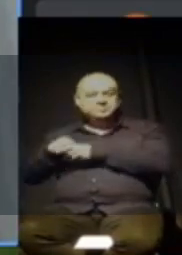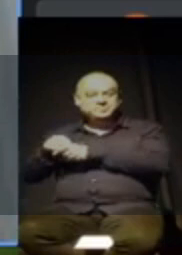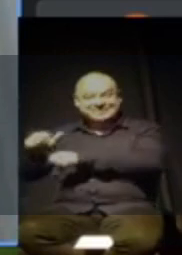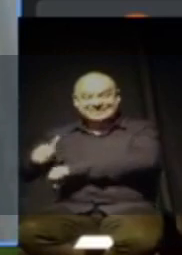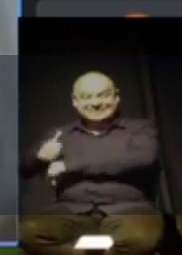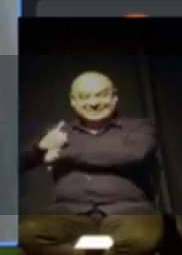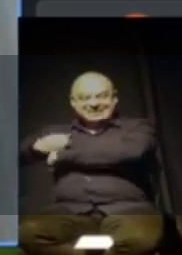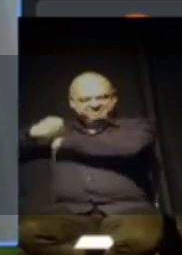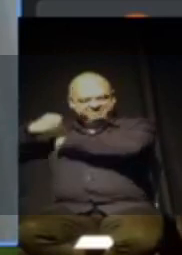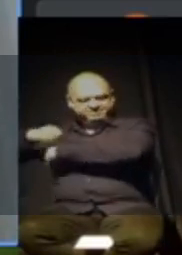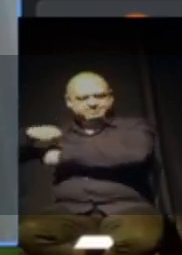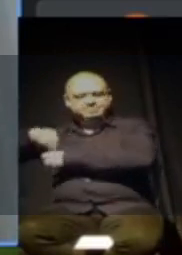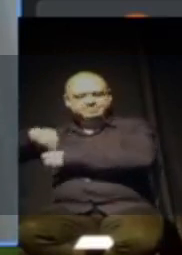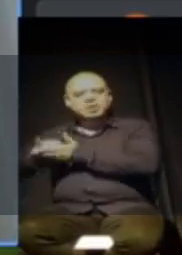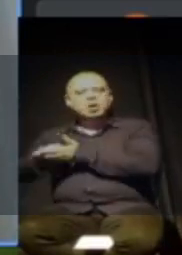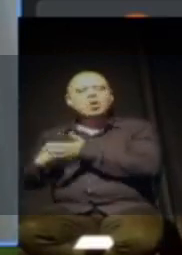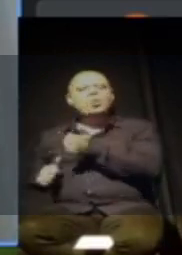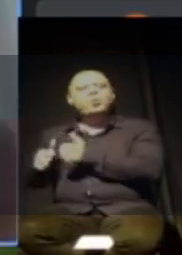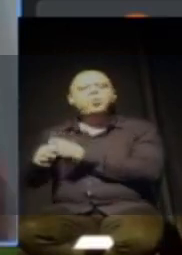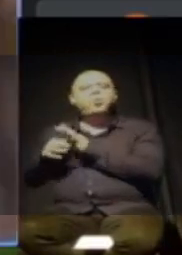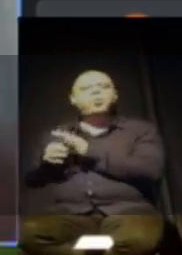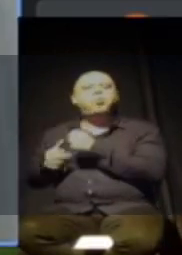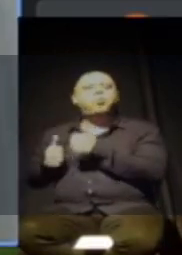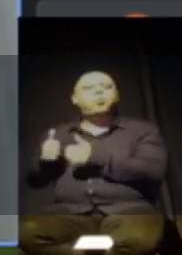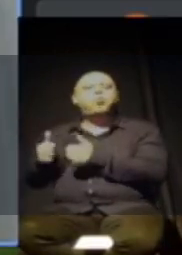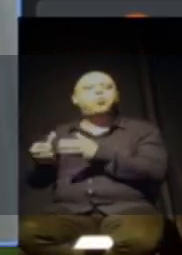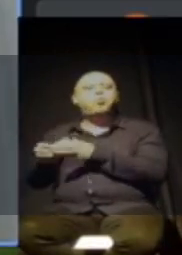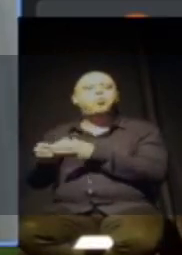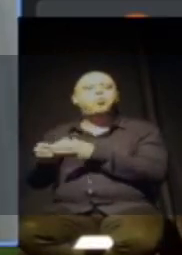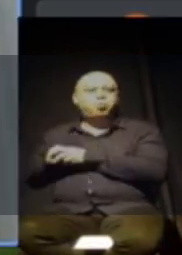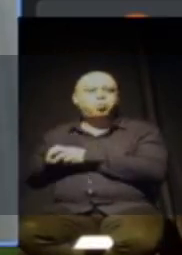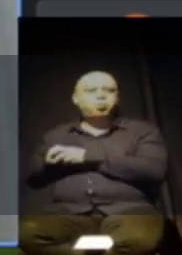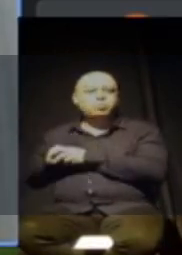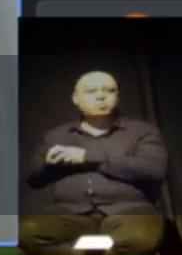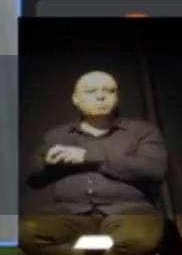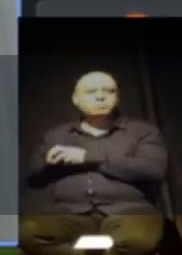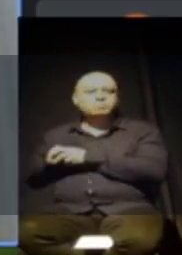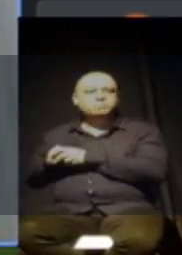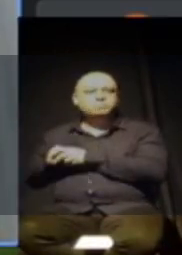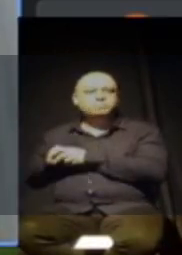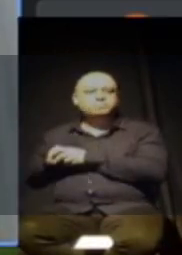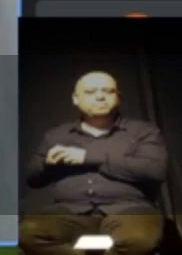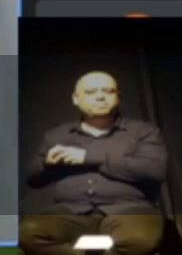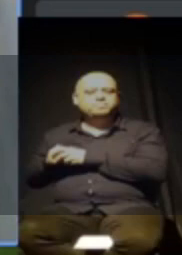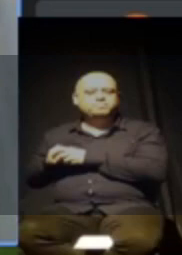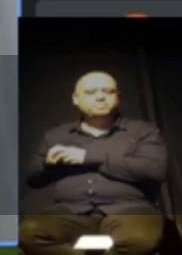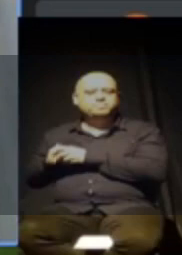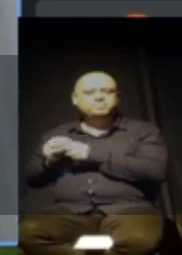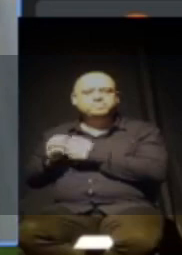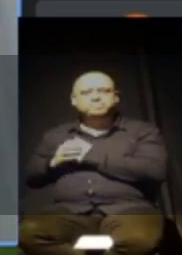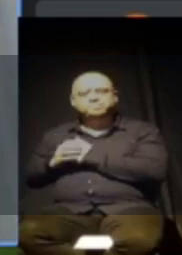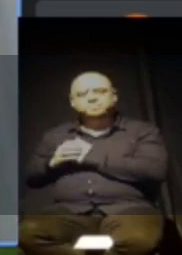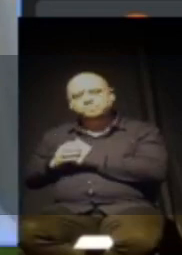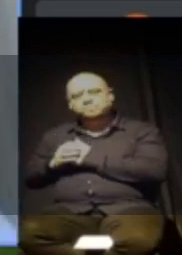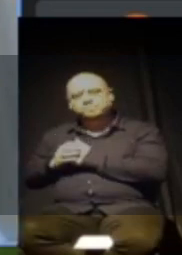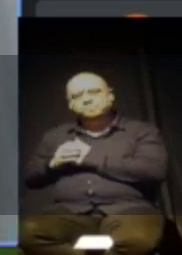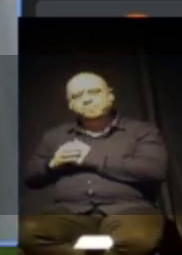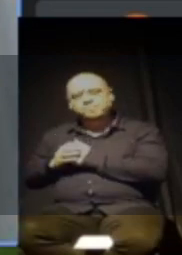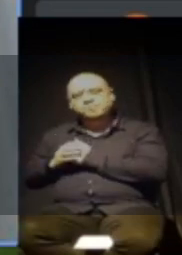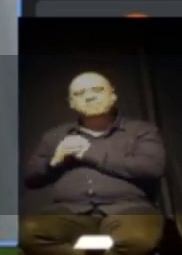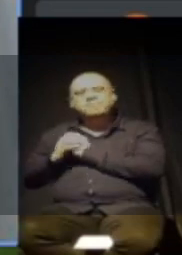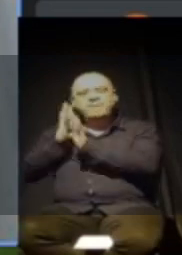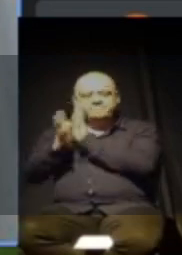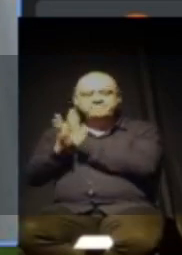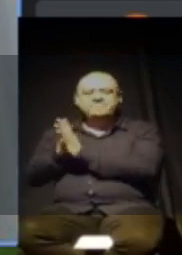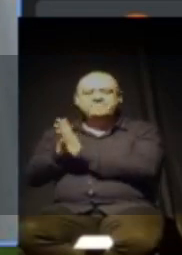afrocolombianas y particularmente indígenas, ¿no? La autoridad principal en los territorios se viste de militar, ¿no? Cerrando con el mismo autor, las nociones